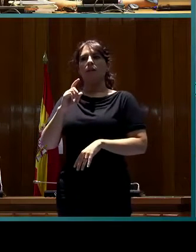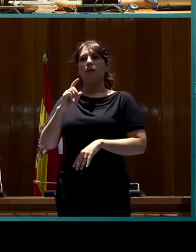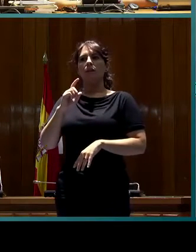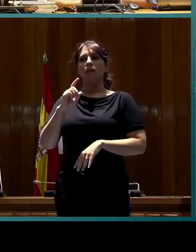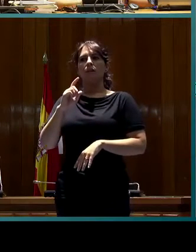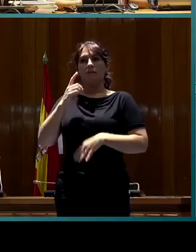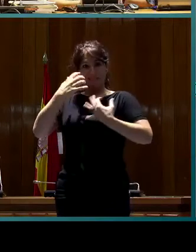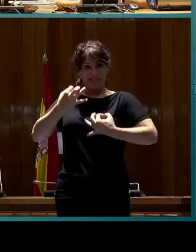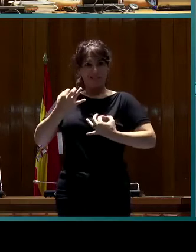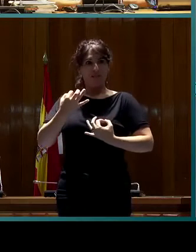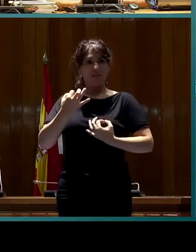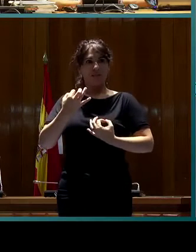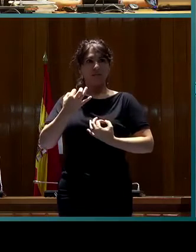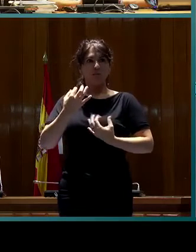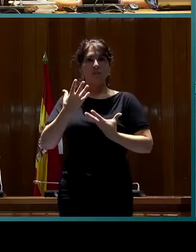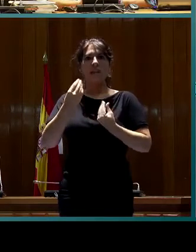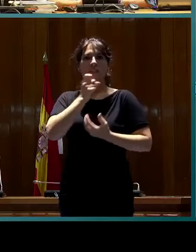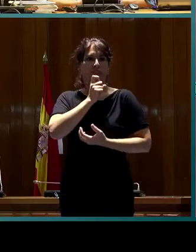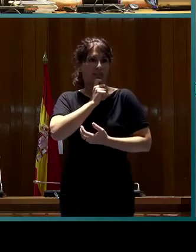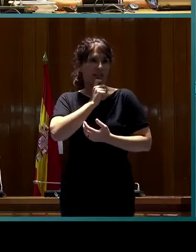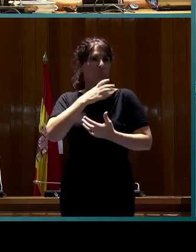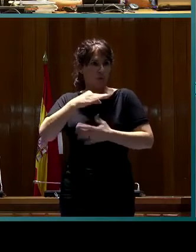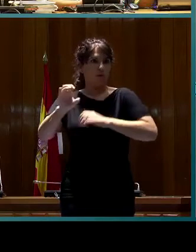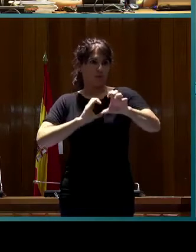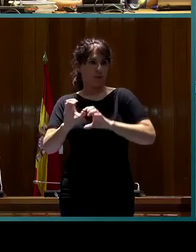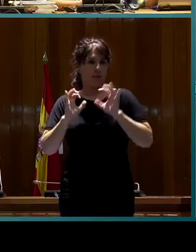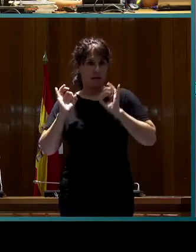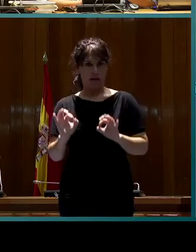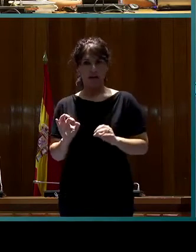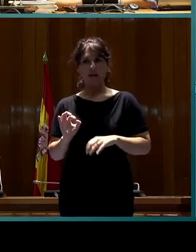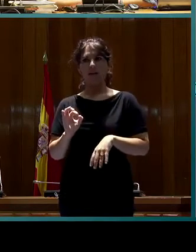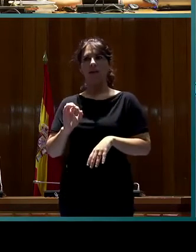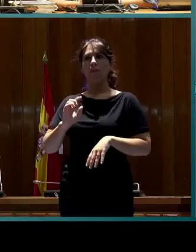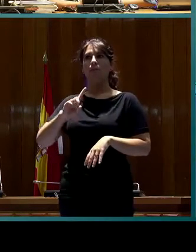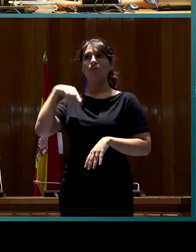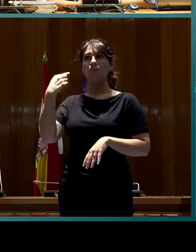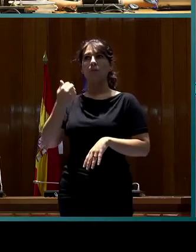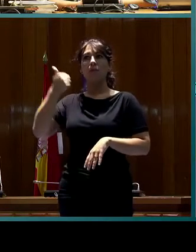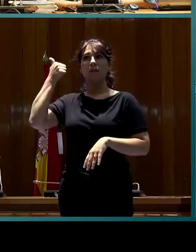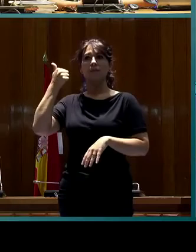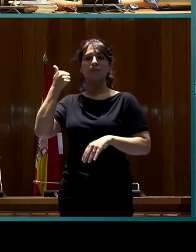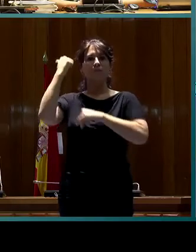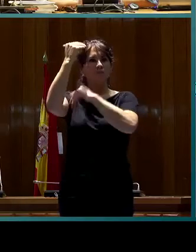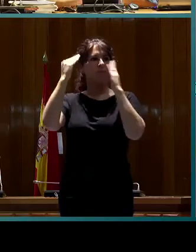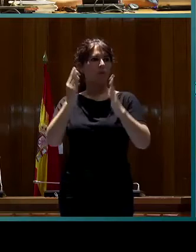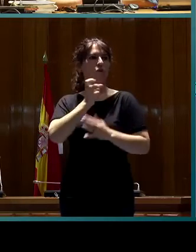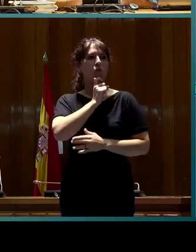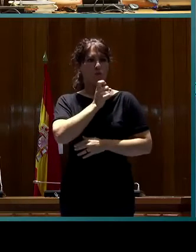de que realmente no es tan difícil y que sí que puedes comunicarte, ¿no? Y luego las físicas yo hablo más en cuanto al trato,